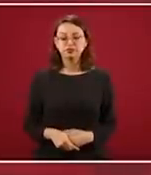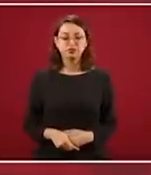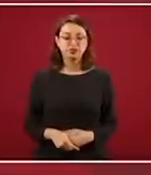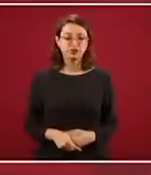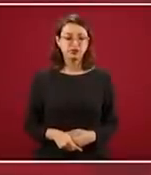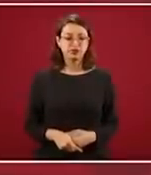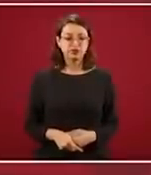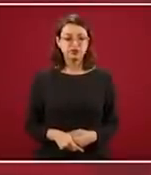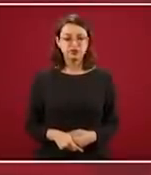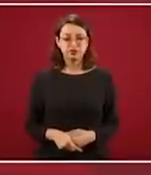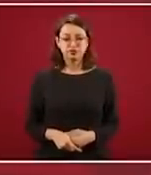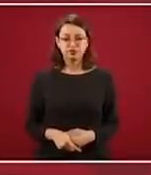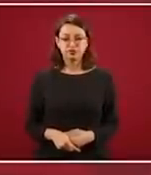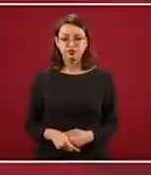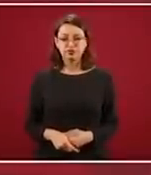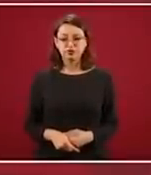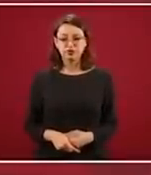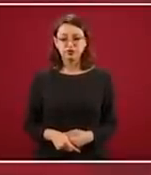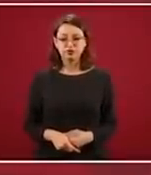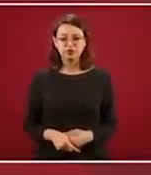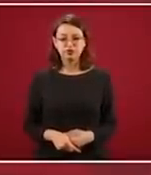Tenemos que ir poco a poco